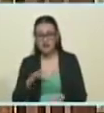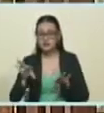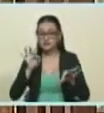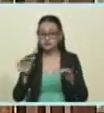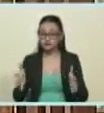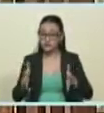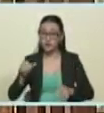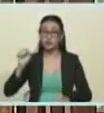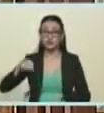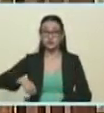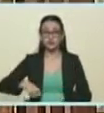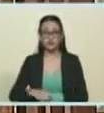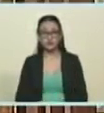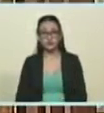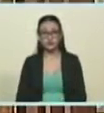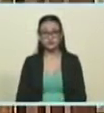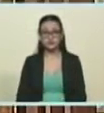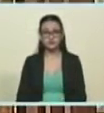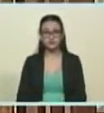electos.